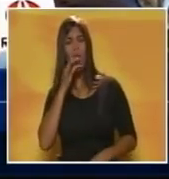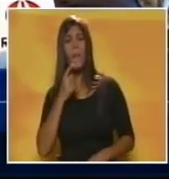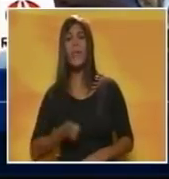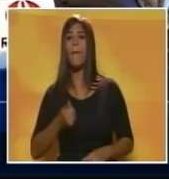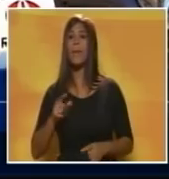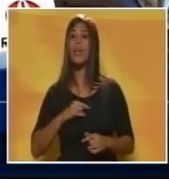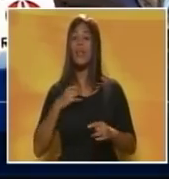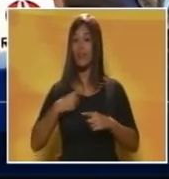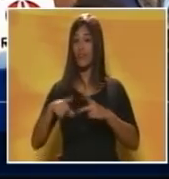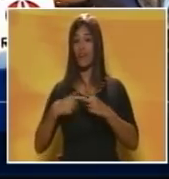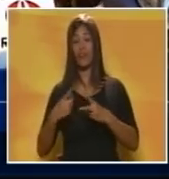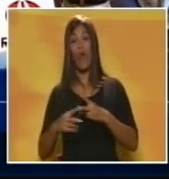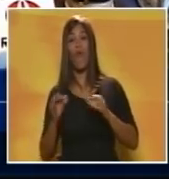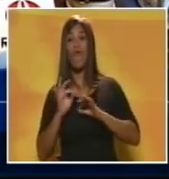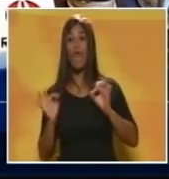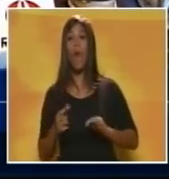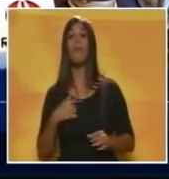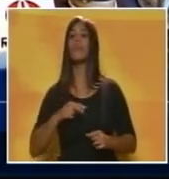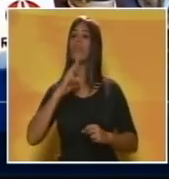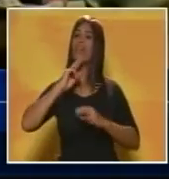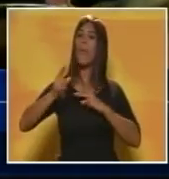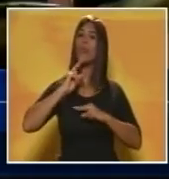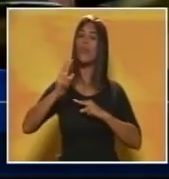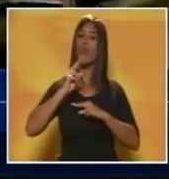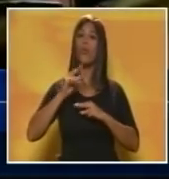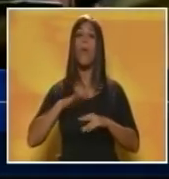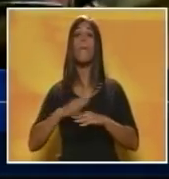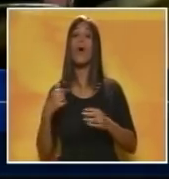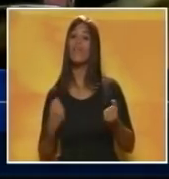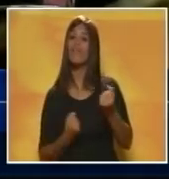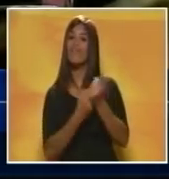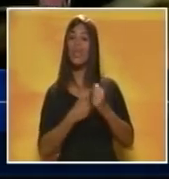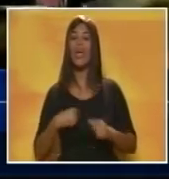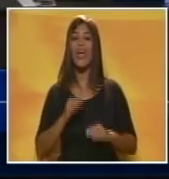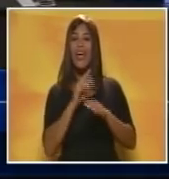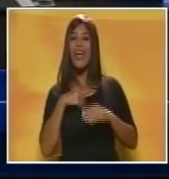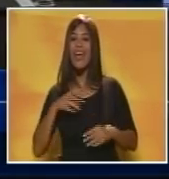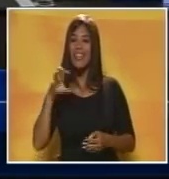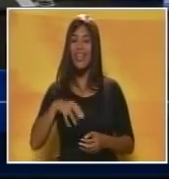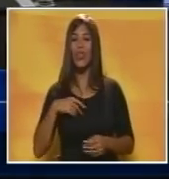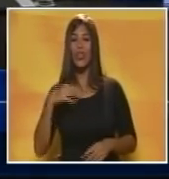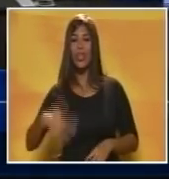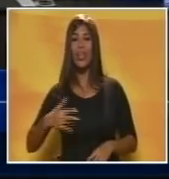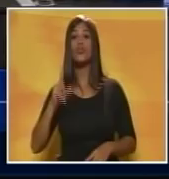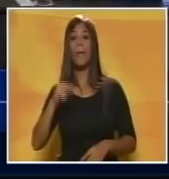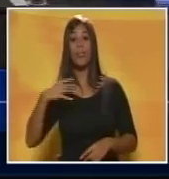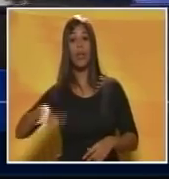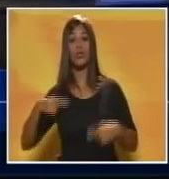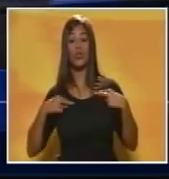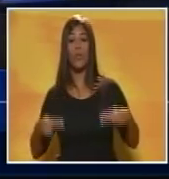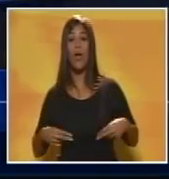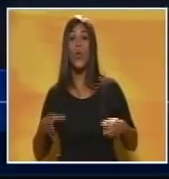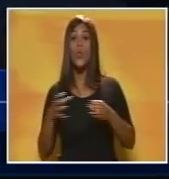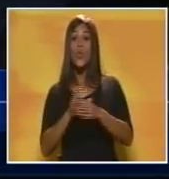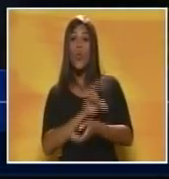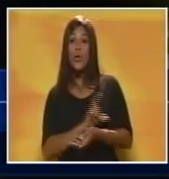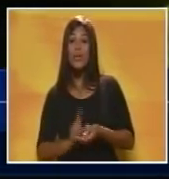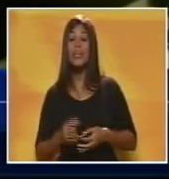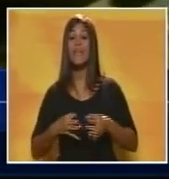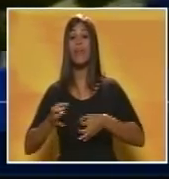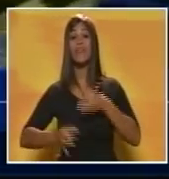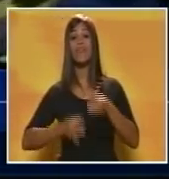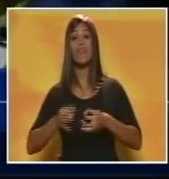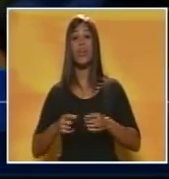de sus diferentes instrumentos políticos a favor del Estado de Derecho y los derechos humanos. Por su parte, el Grupo de Lima calificó como un